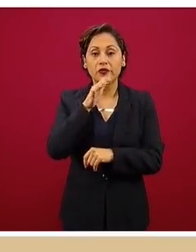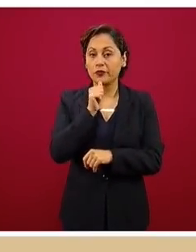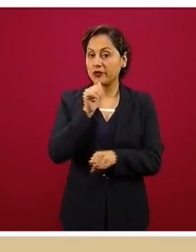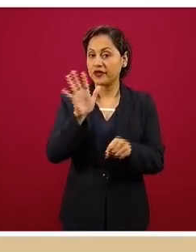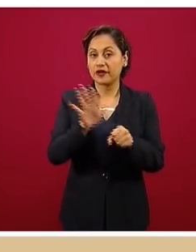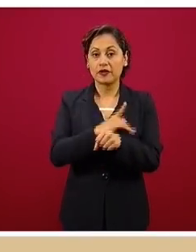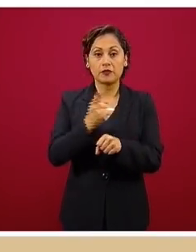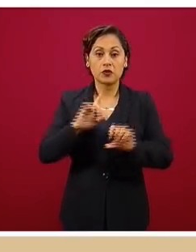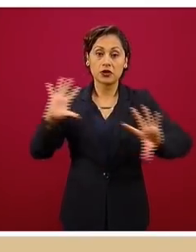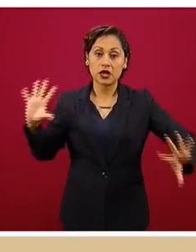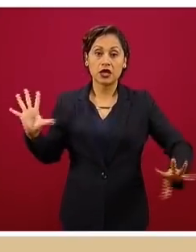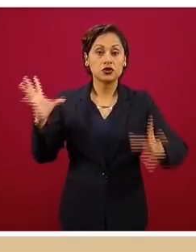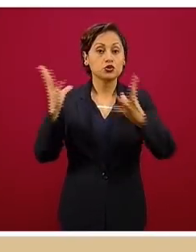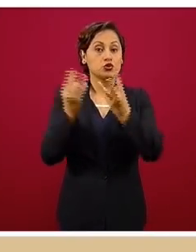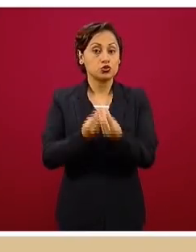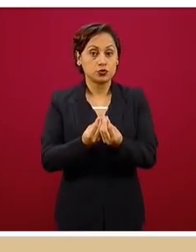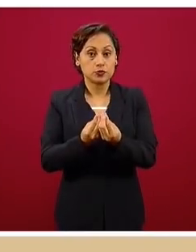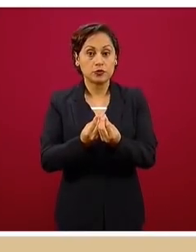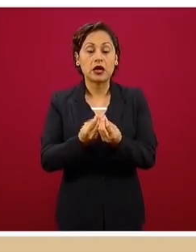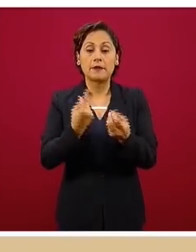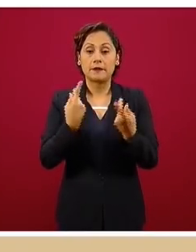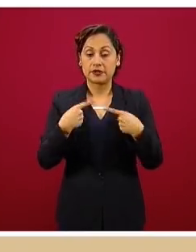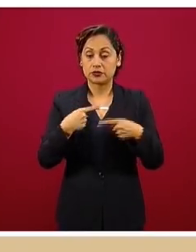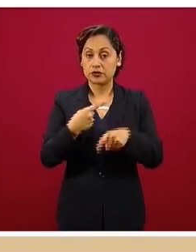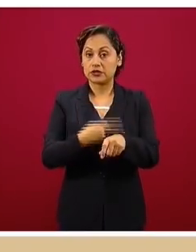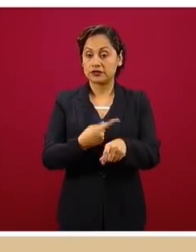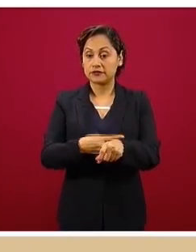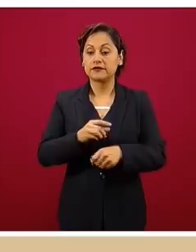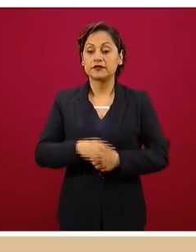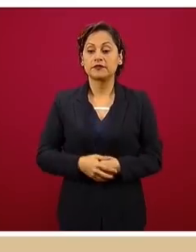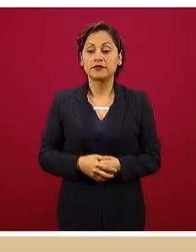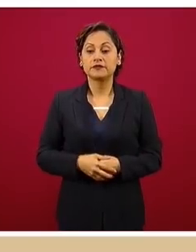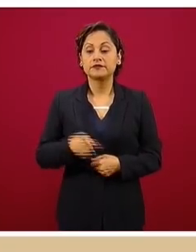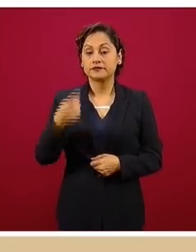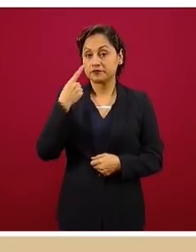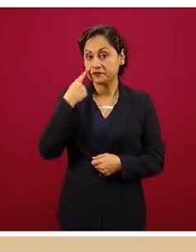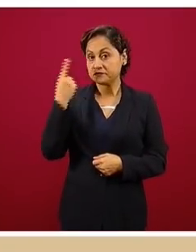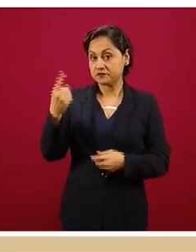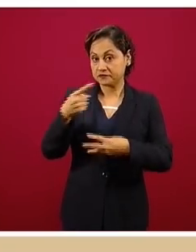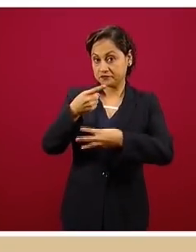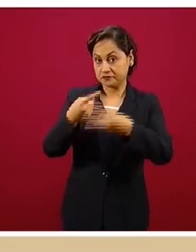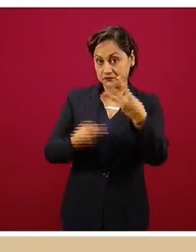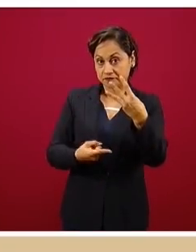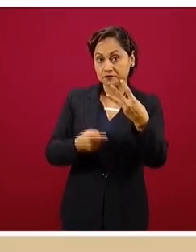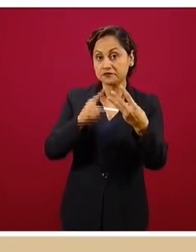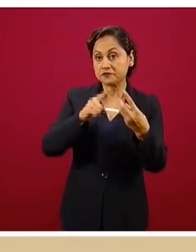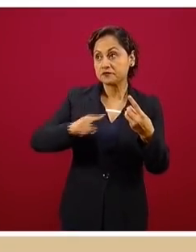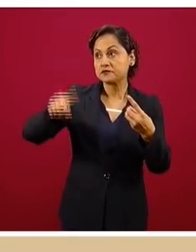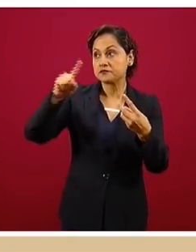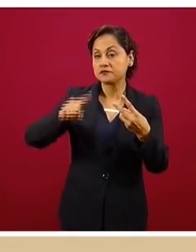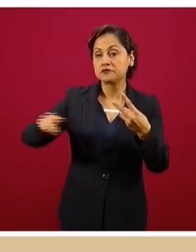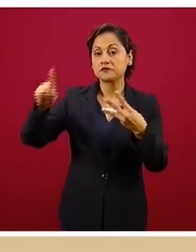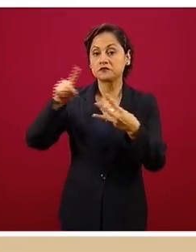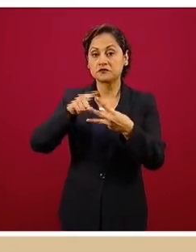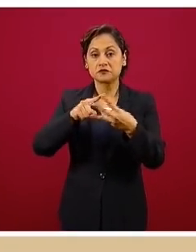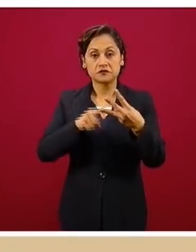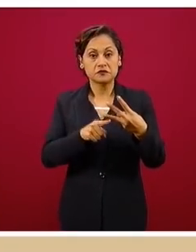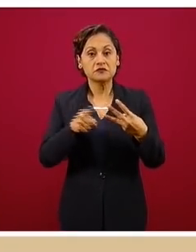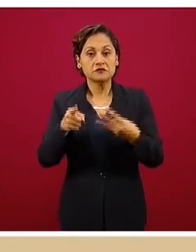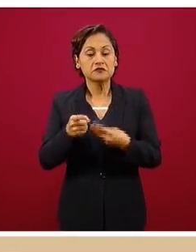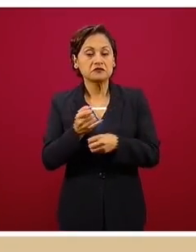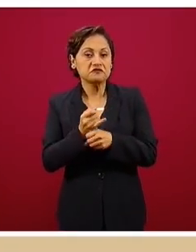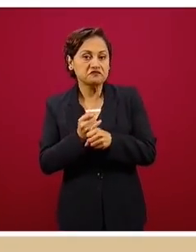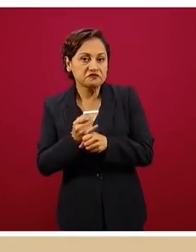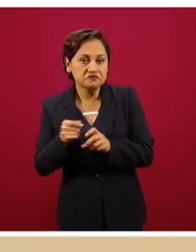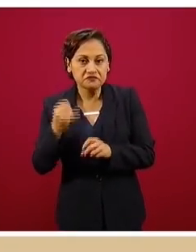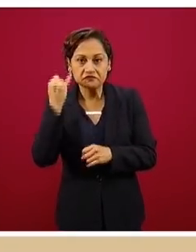de casos que se han presentado. Lo que se ve en la parte baja de la diapositiva son 3 líneas que corresponden con predicciones, la primera